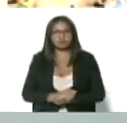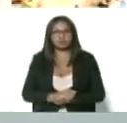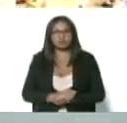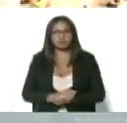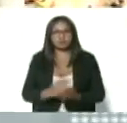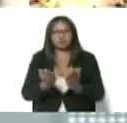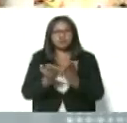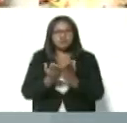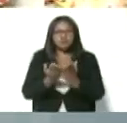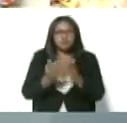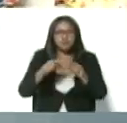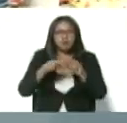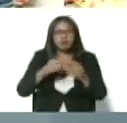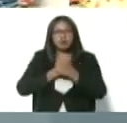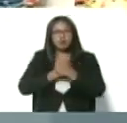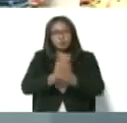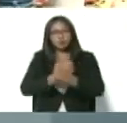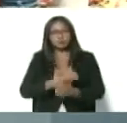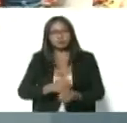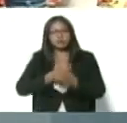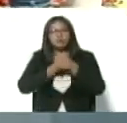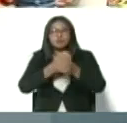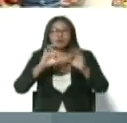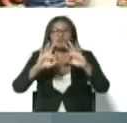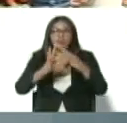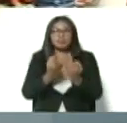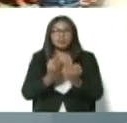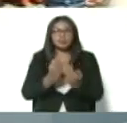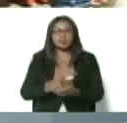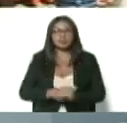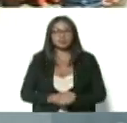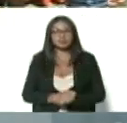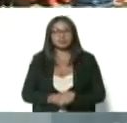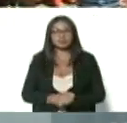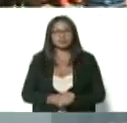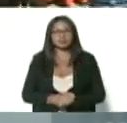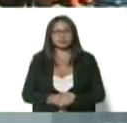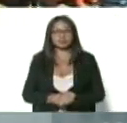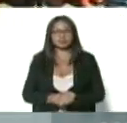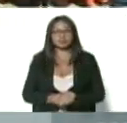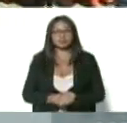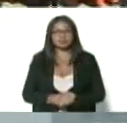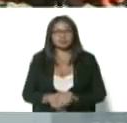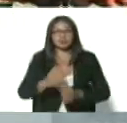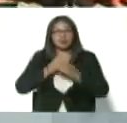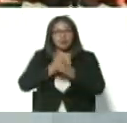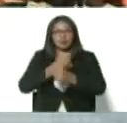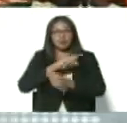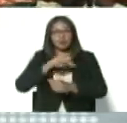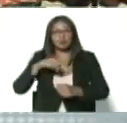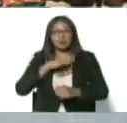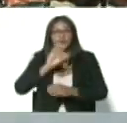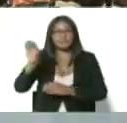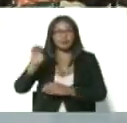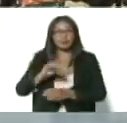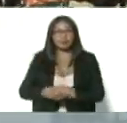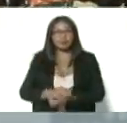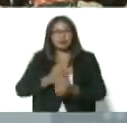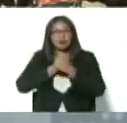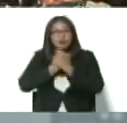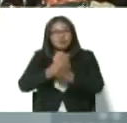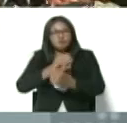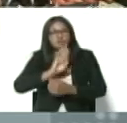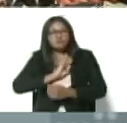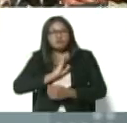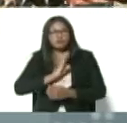y el amor el amor a la familia el amor a nuestra patria el amor a sí mismo